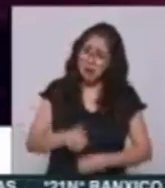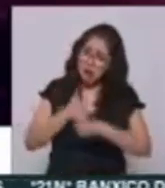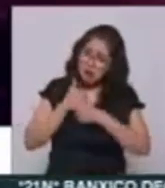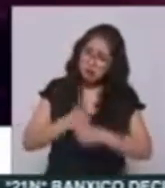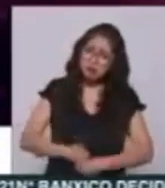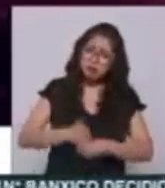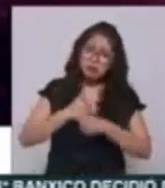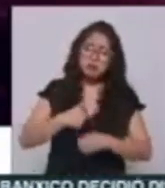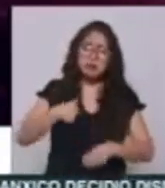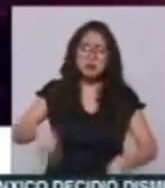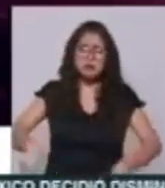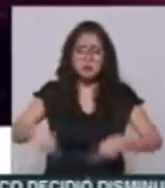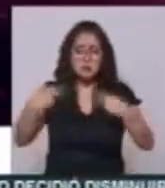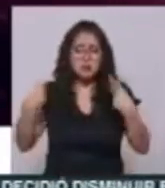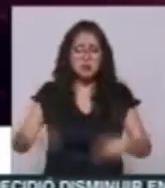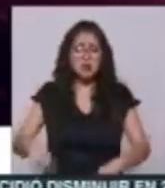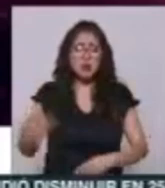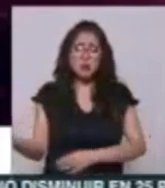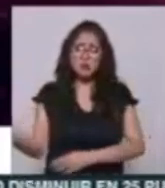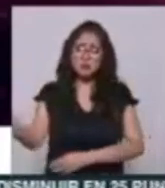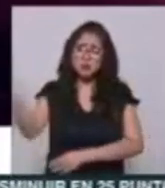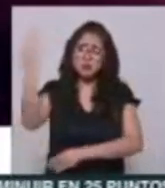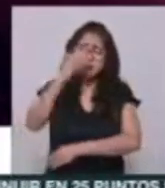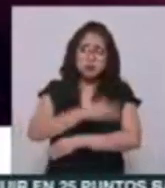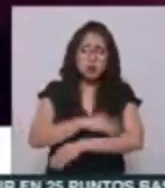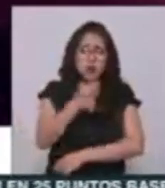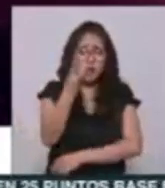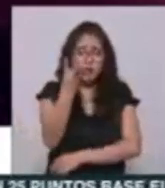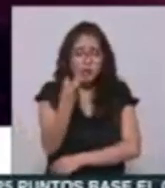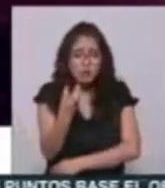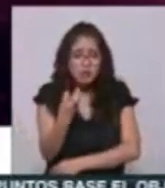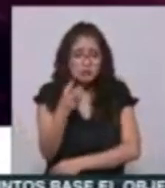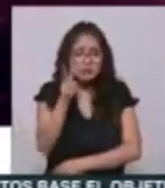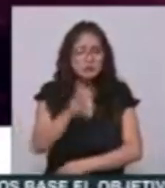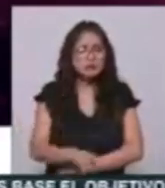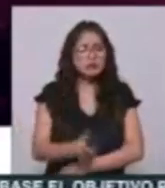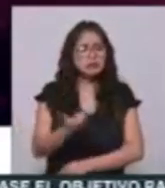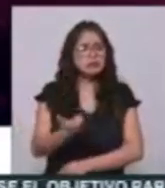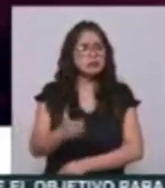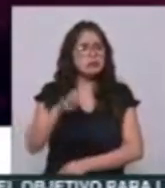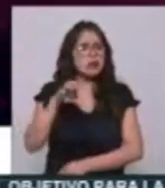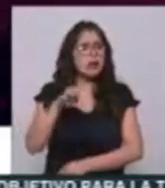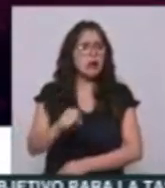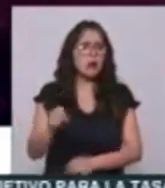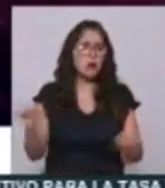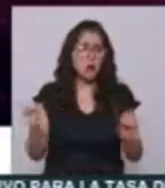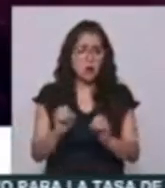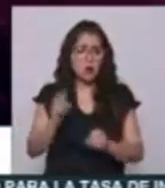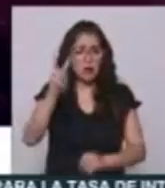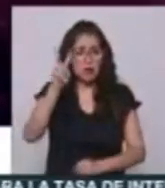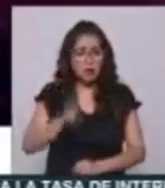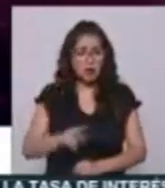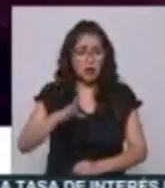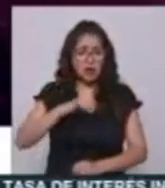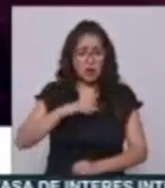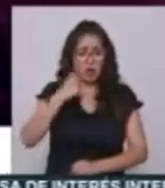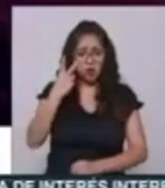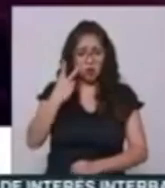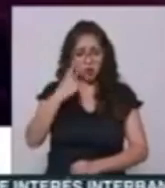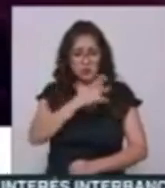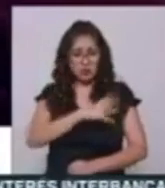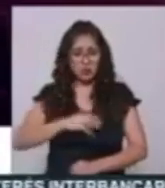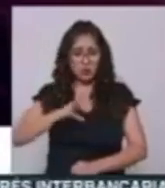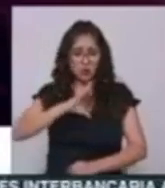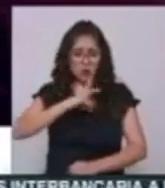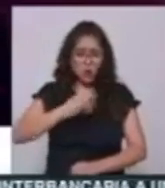noche 3 pesos en toda la noche y no me alcanzaba para comer. Y como tengo 2 hijos adoptivos, una hija y